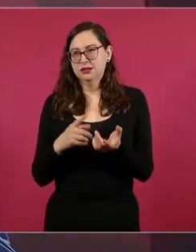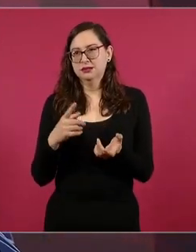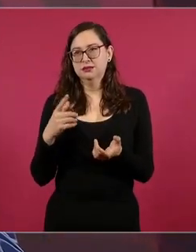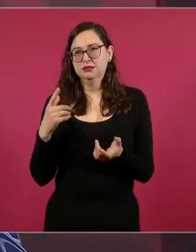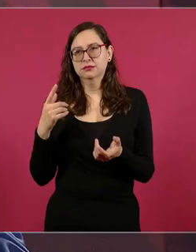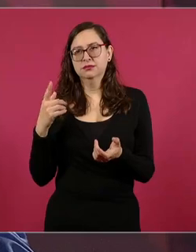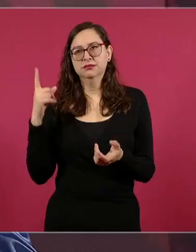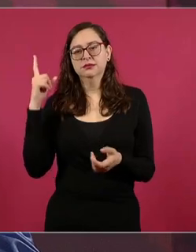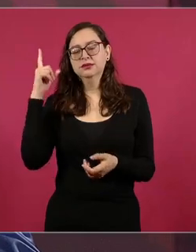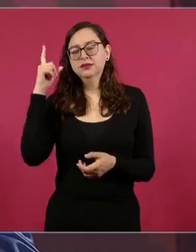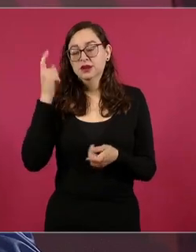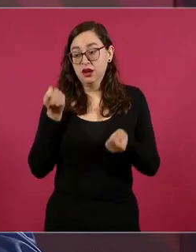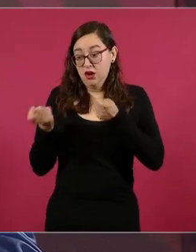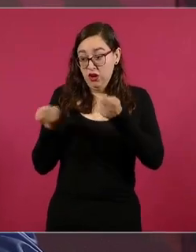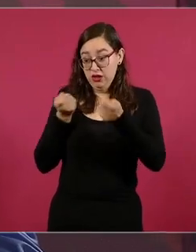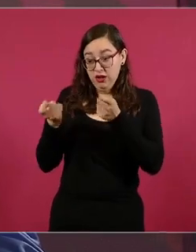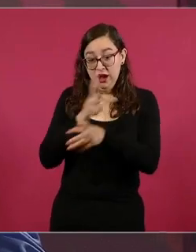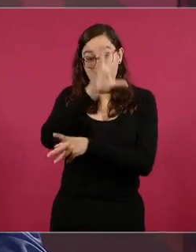tienen